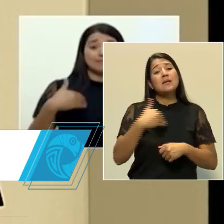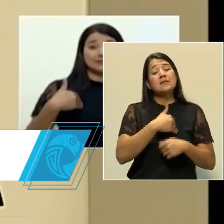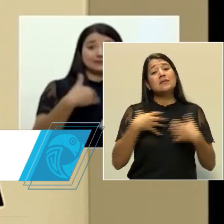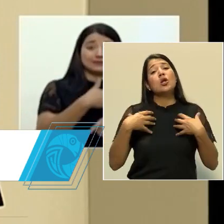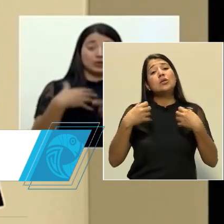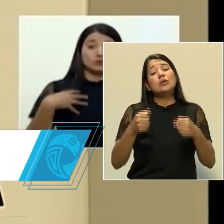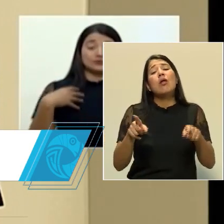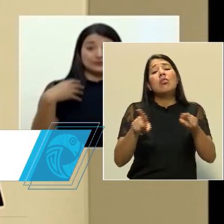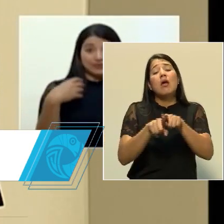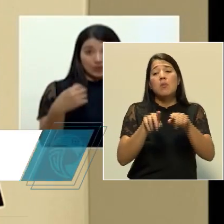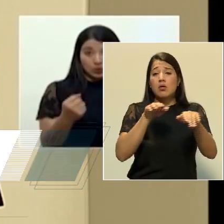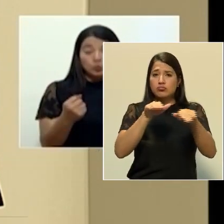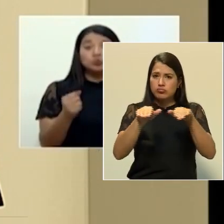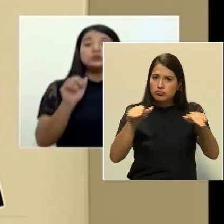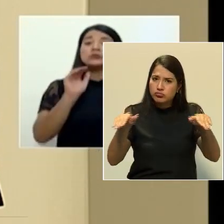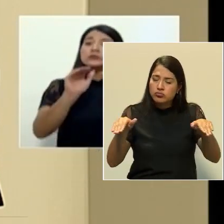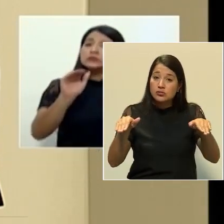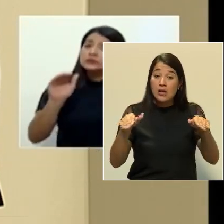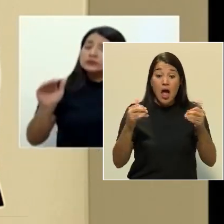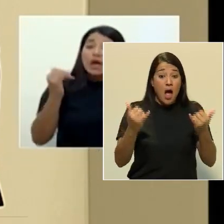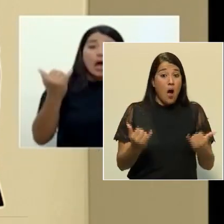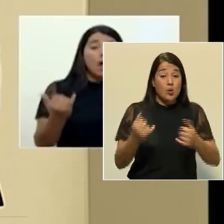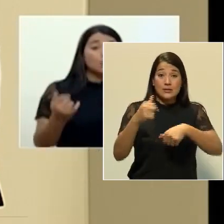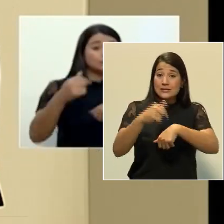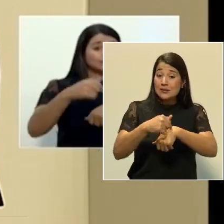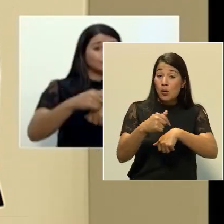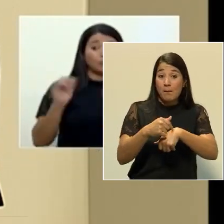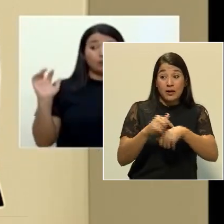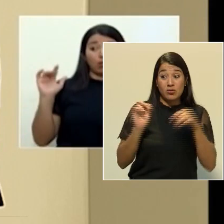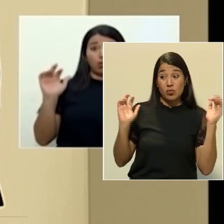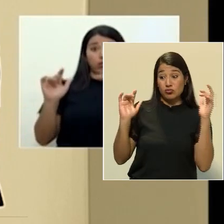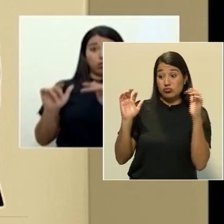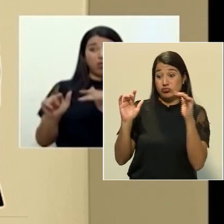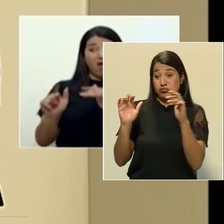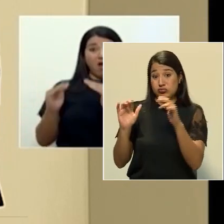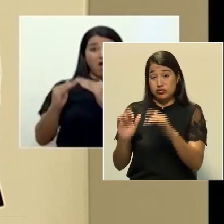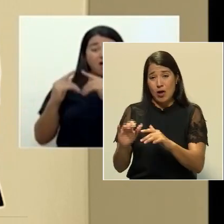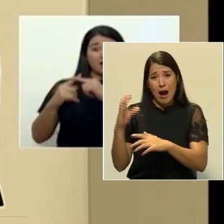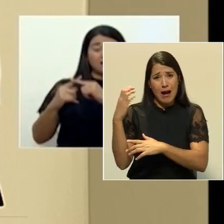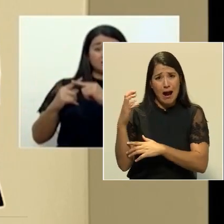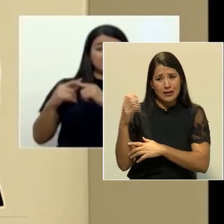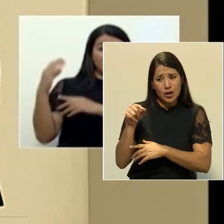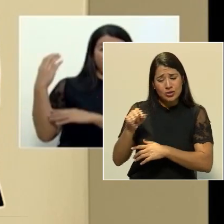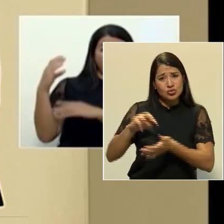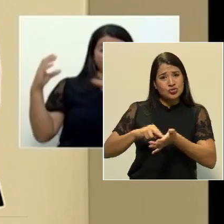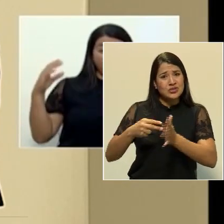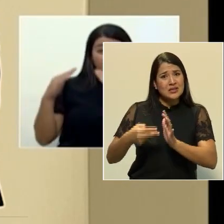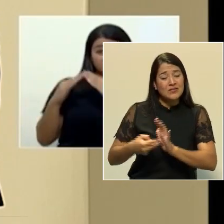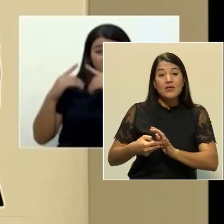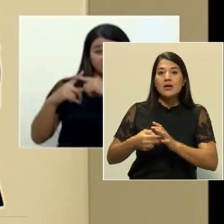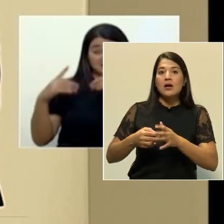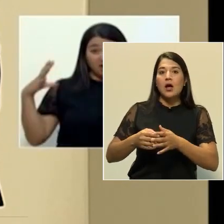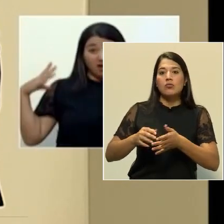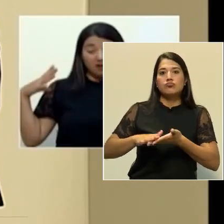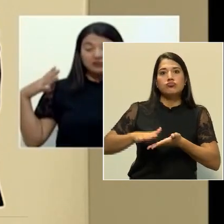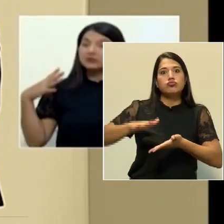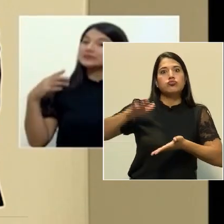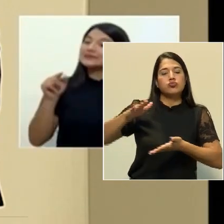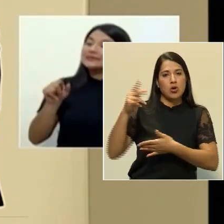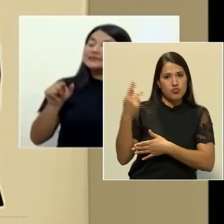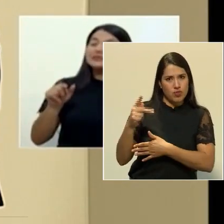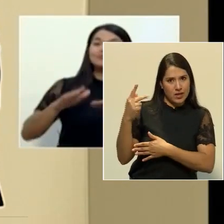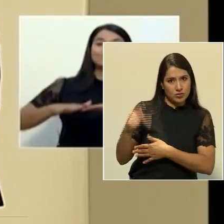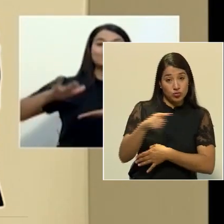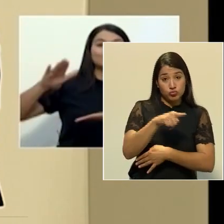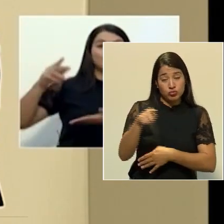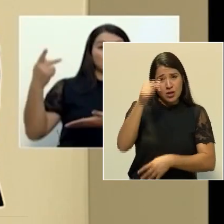de Salud, en el sentido de que en este momento hacer romería expone a que se den contagios. Recordemos que